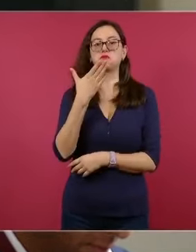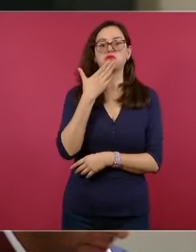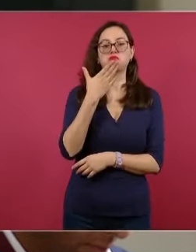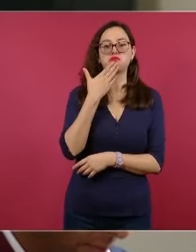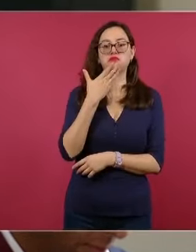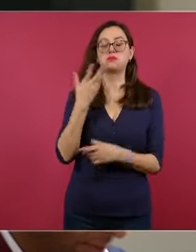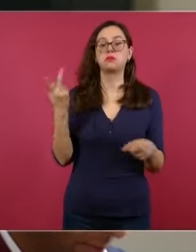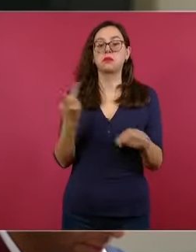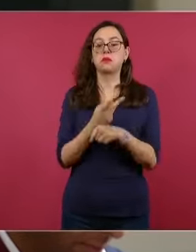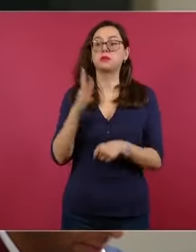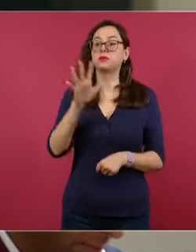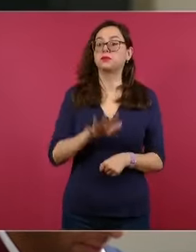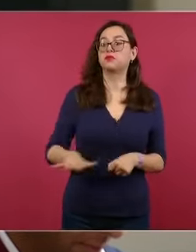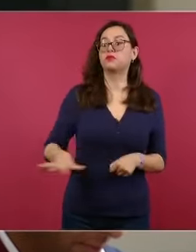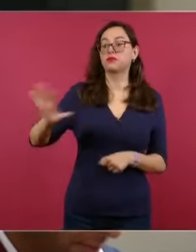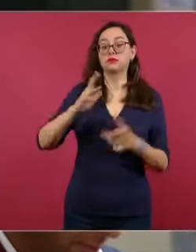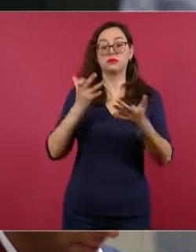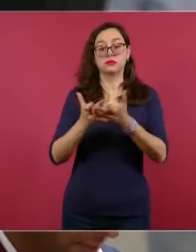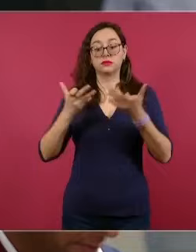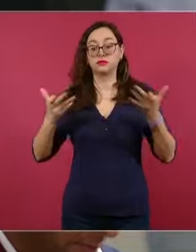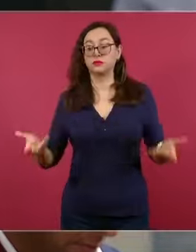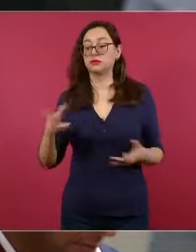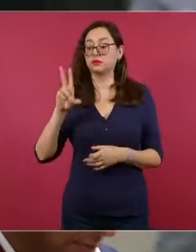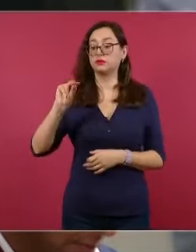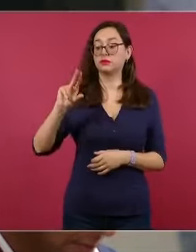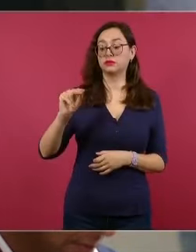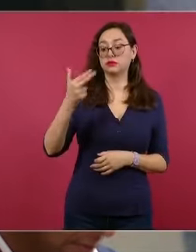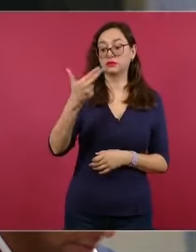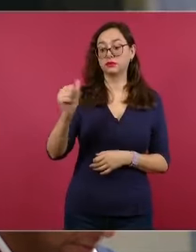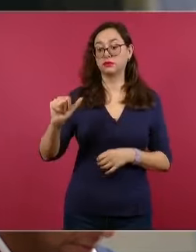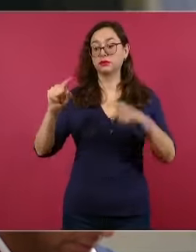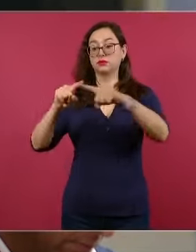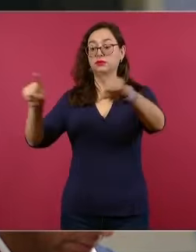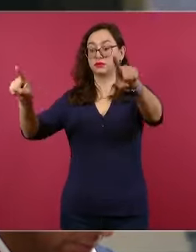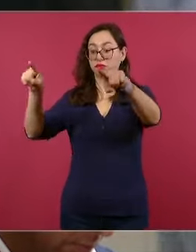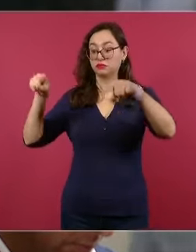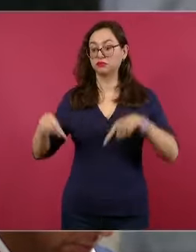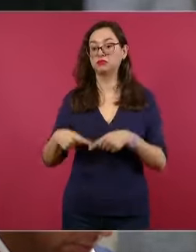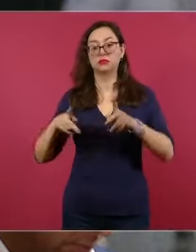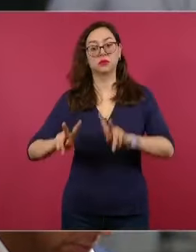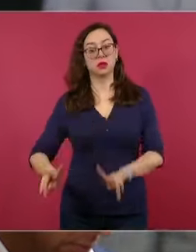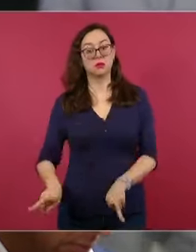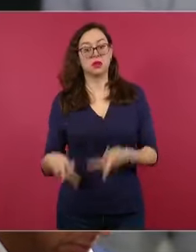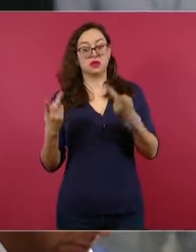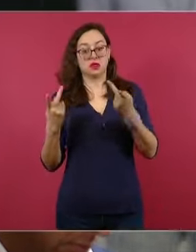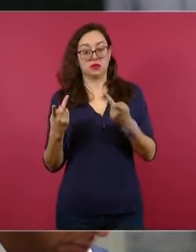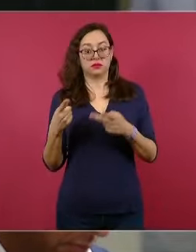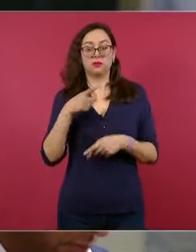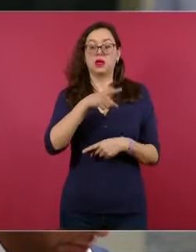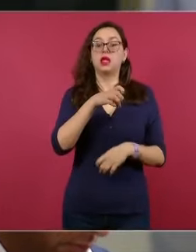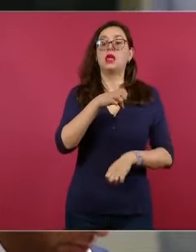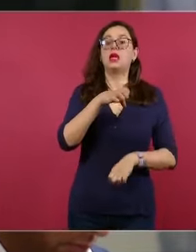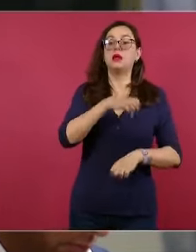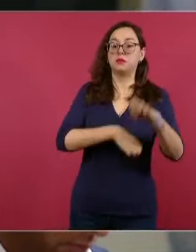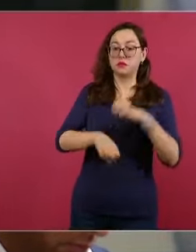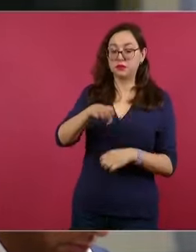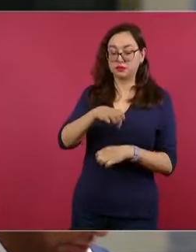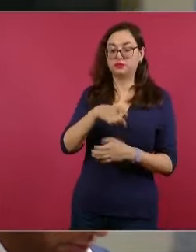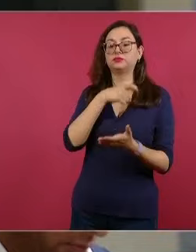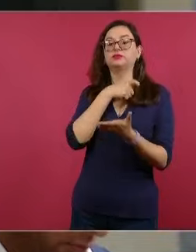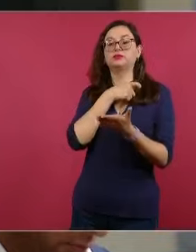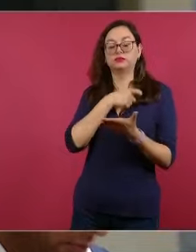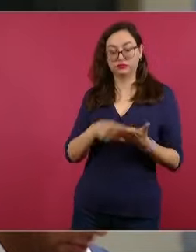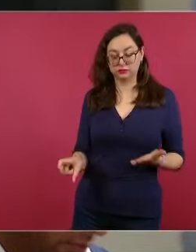80 hectáreas que se le vendieron de un particular a una empresa que se llama Time ceramics es en esta cuestión del n shoring